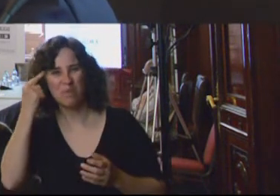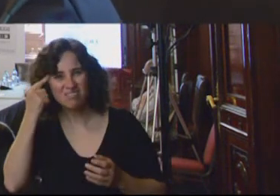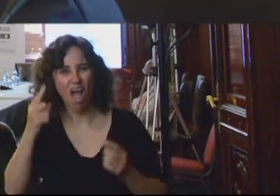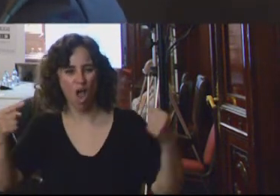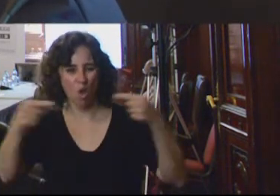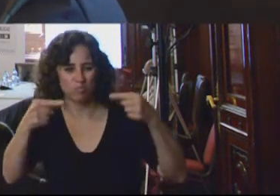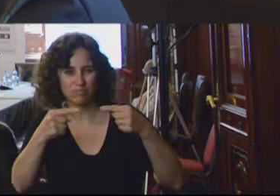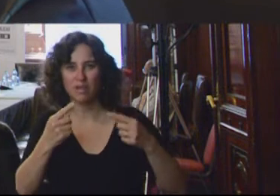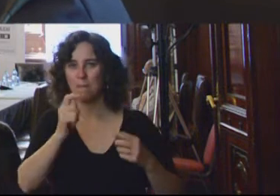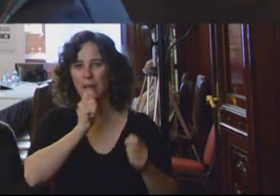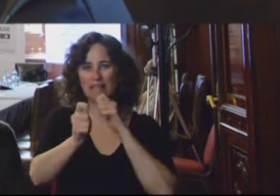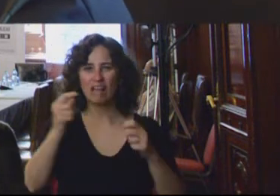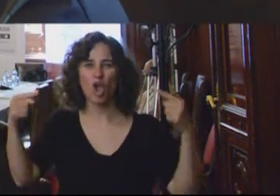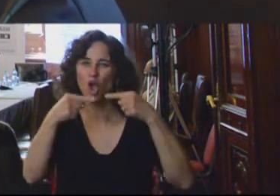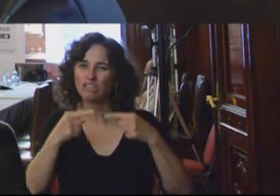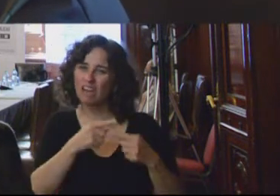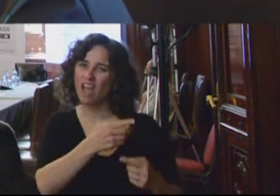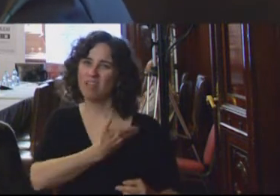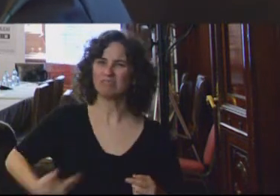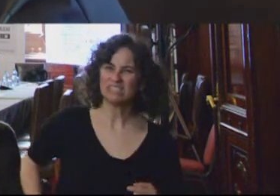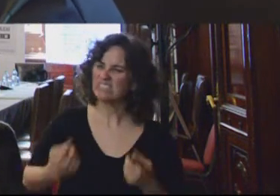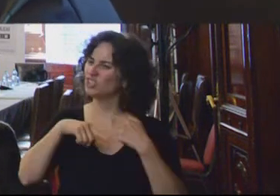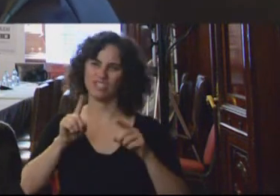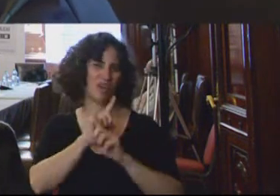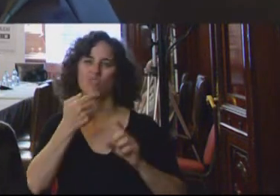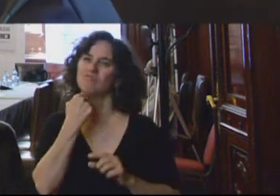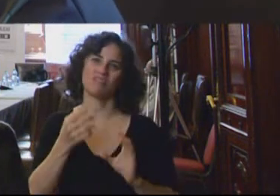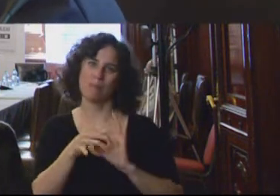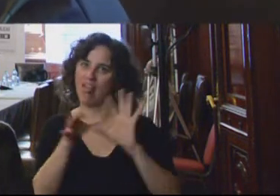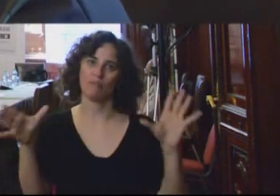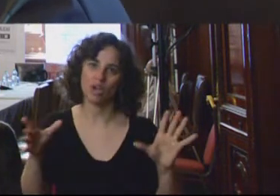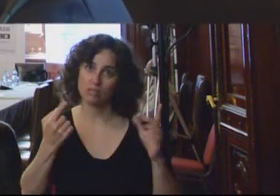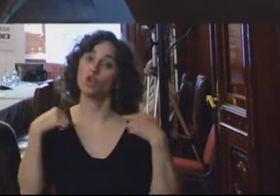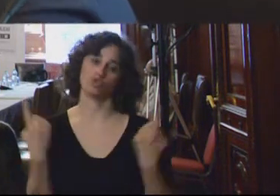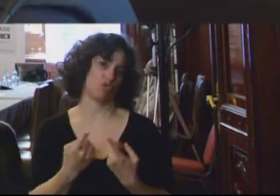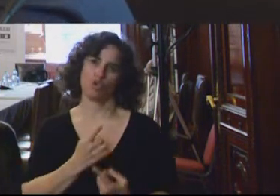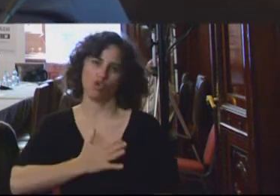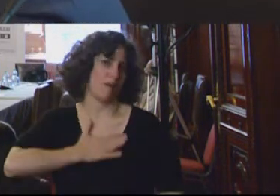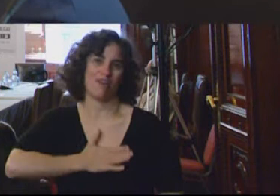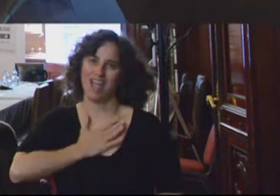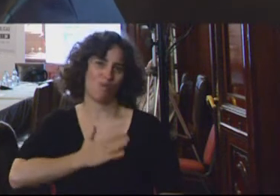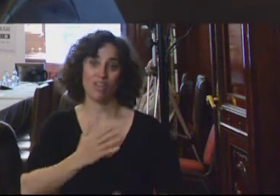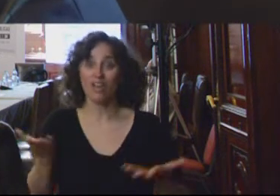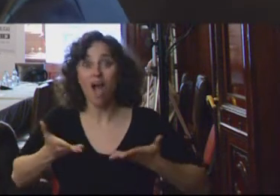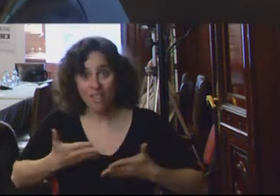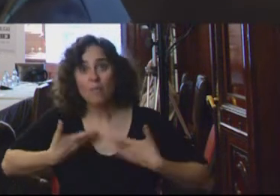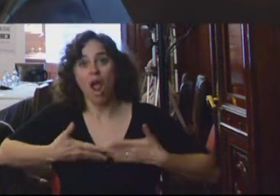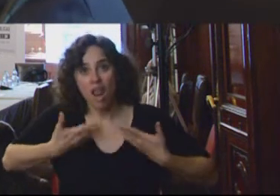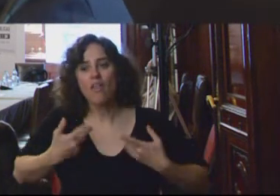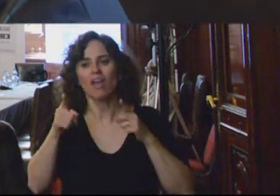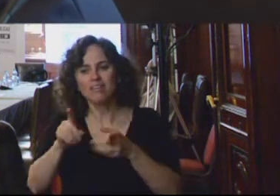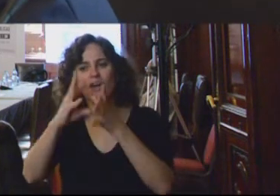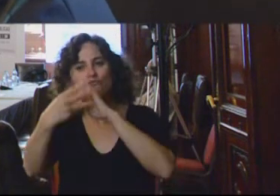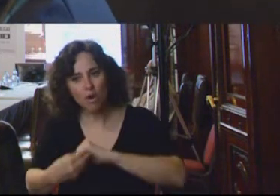se afecta la libertad de expresión y la democracia, y esto lo ratificamos y nos alegramos de que esa práctica